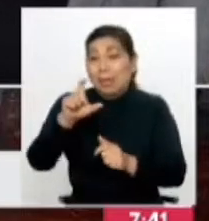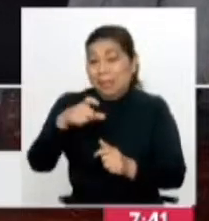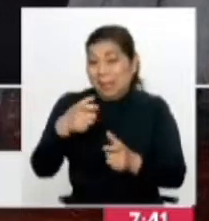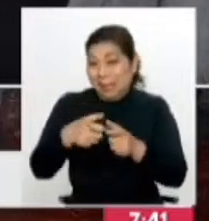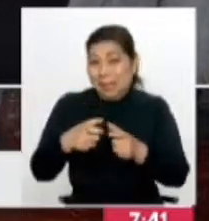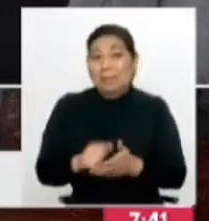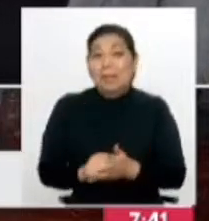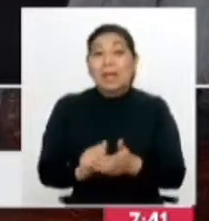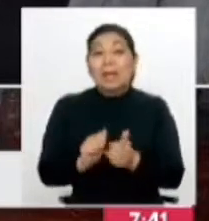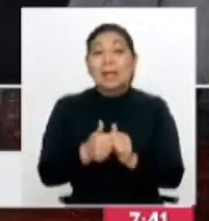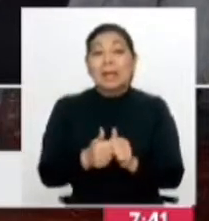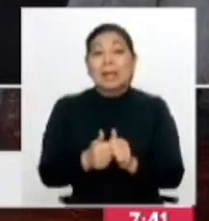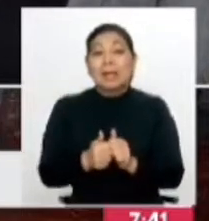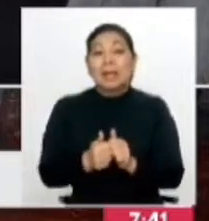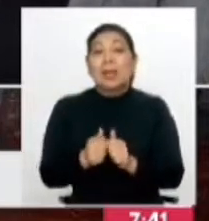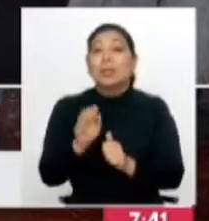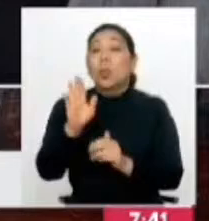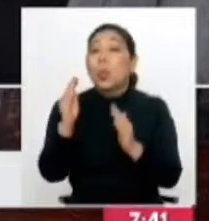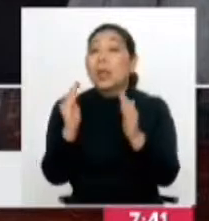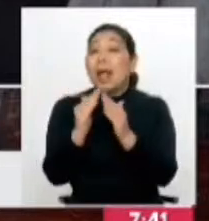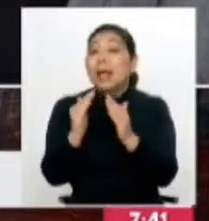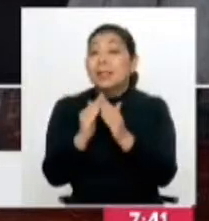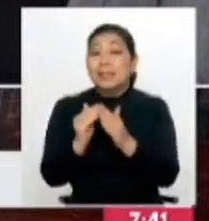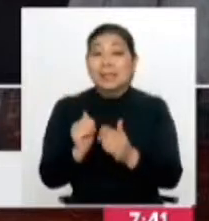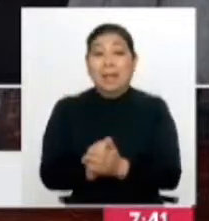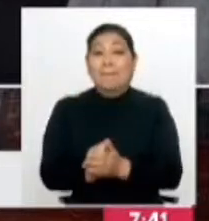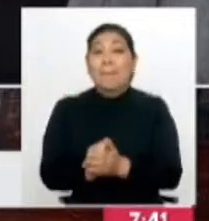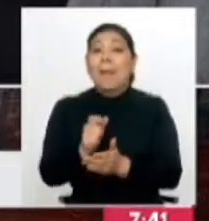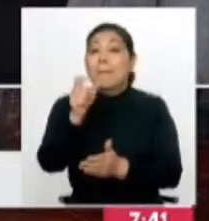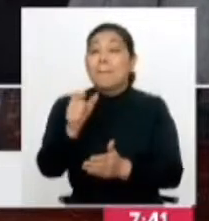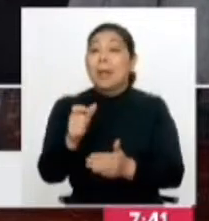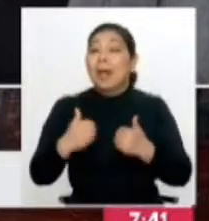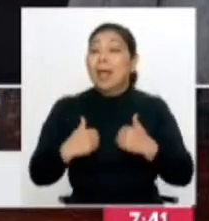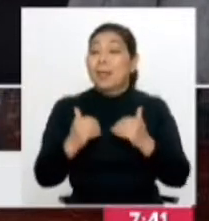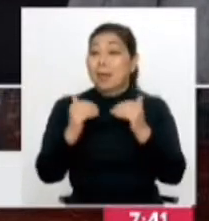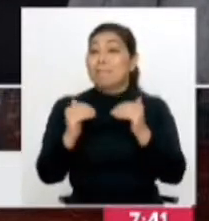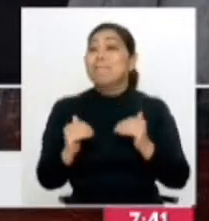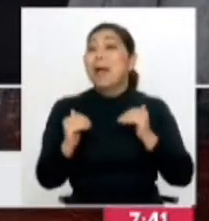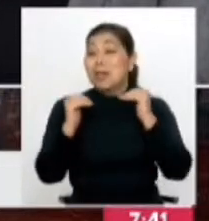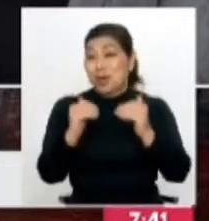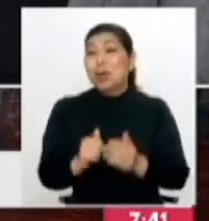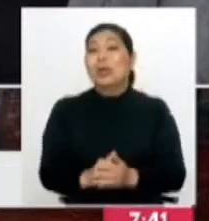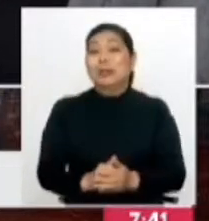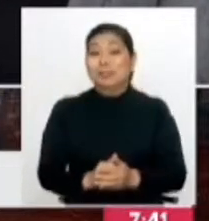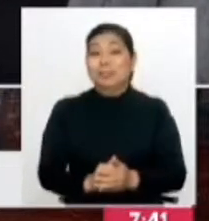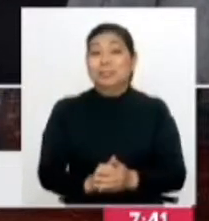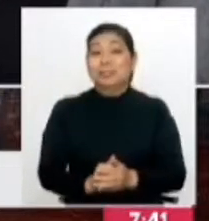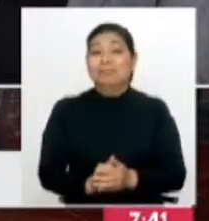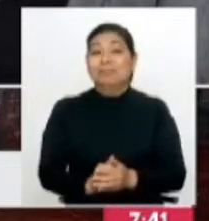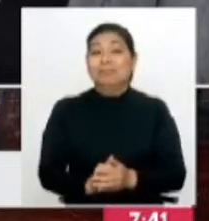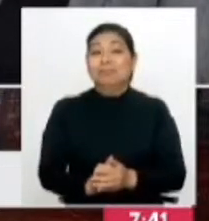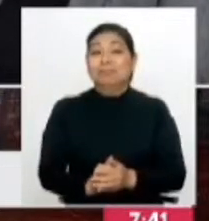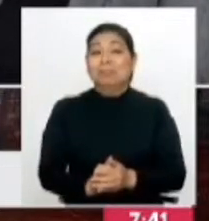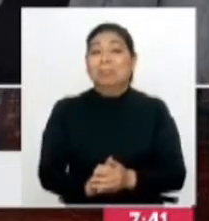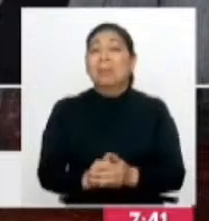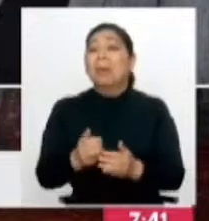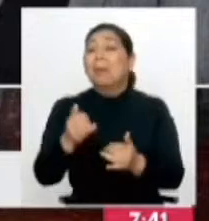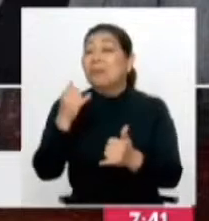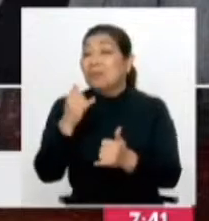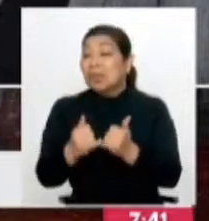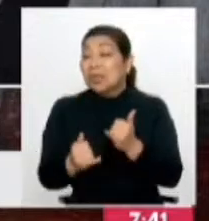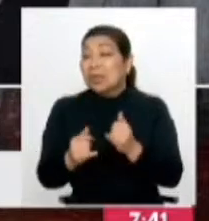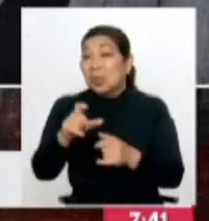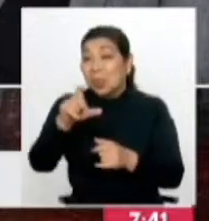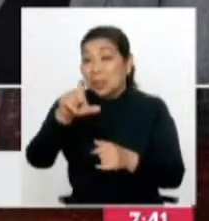tarjeta, sino las renovaciones van a ser a domicilio, solo para las personas de la tercera edad que se haya vencido